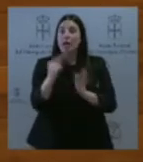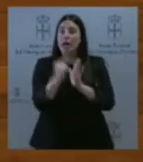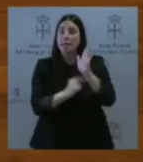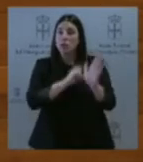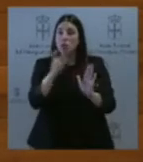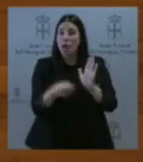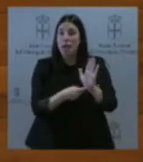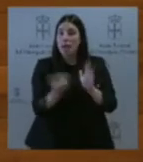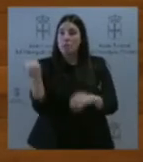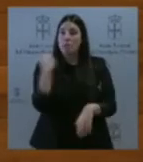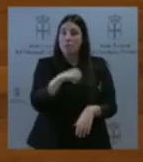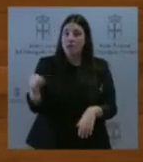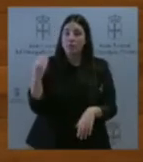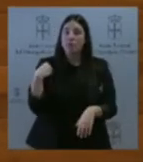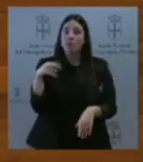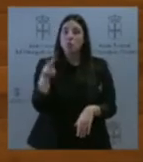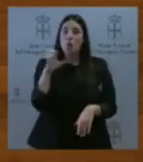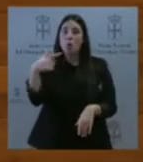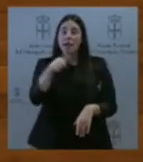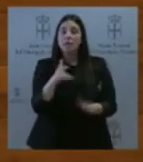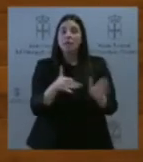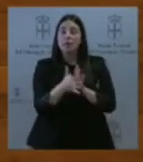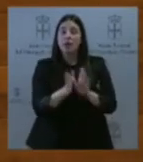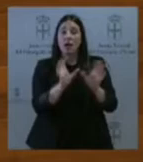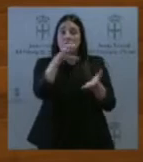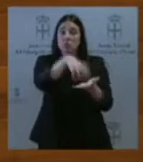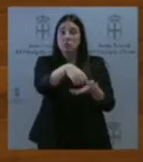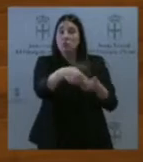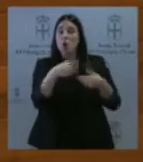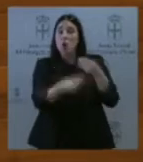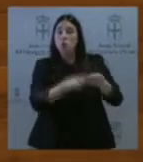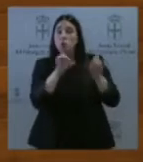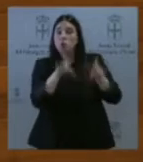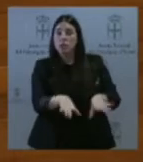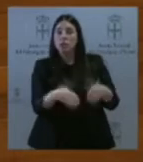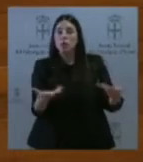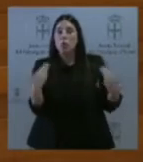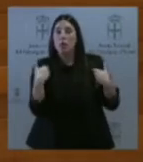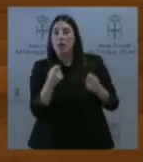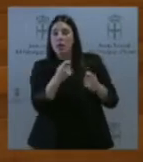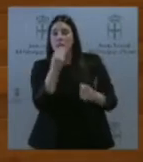un bien sin uso, la competencia para declararlo BIC corresponde a la comunidad autónoma.